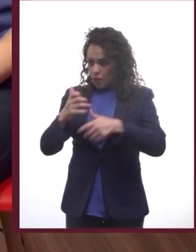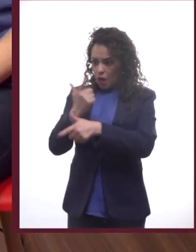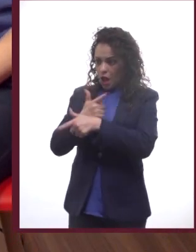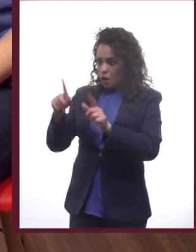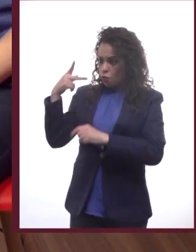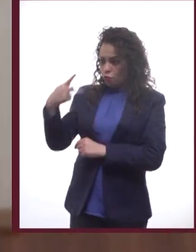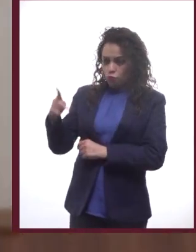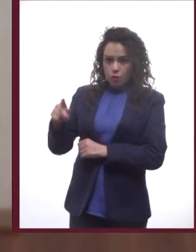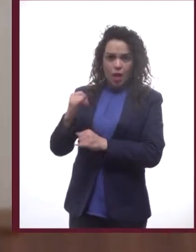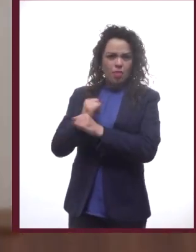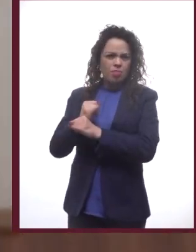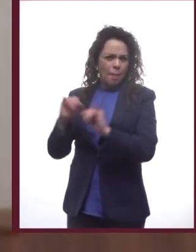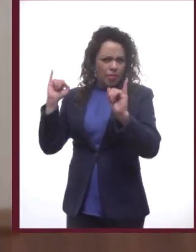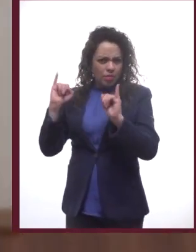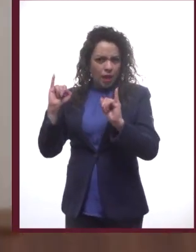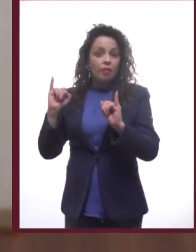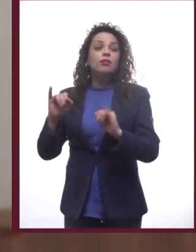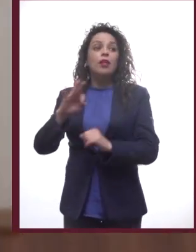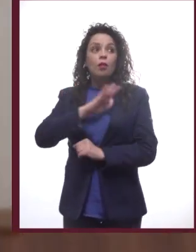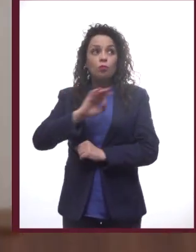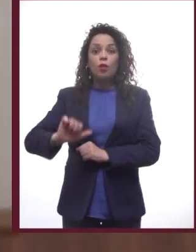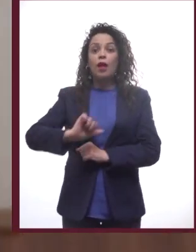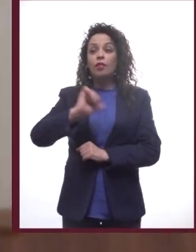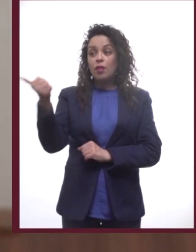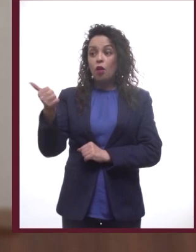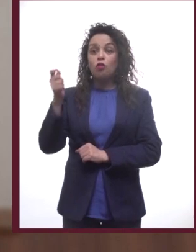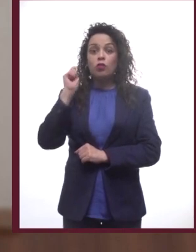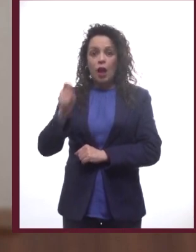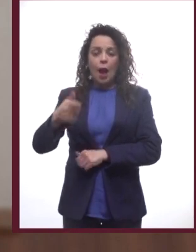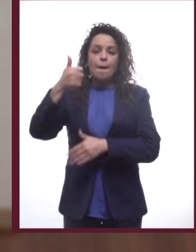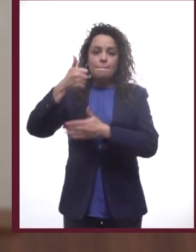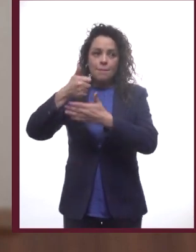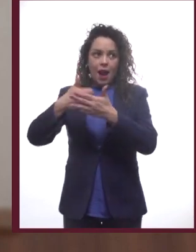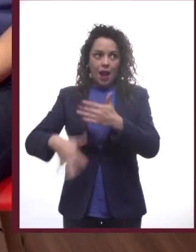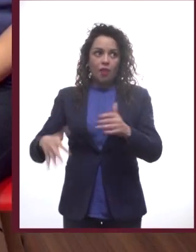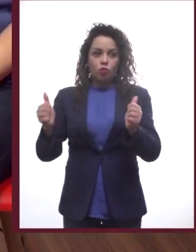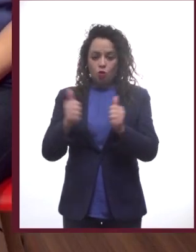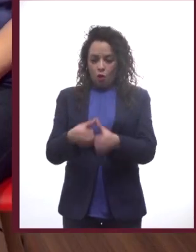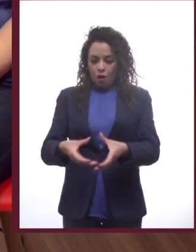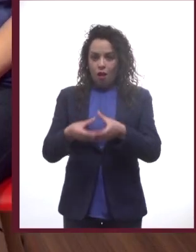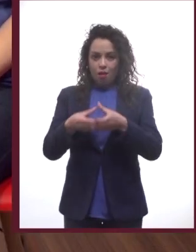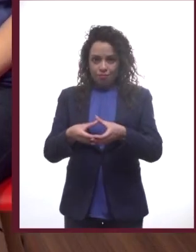cuenta, existen opciones para hacerlo en formatos físicos y a bajo costo.